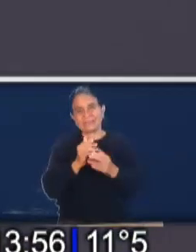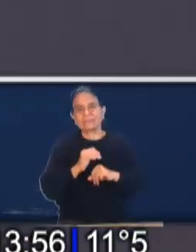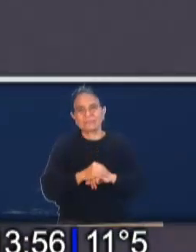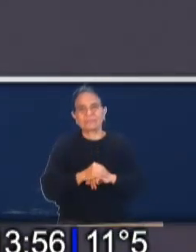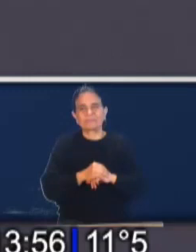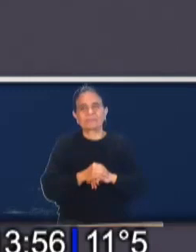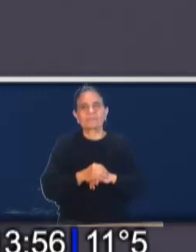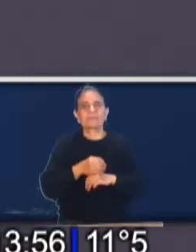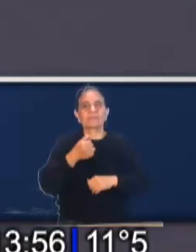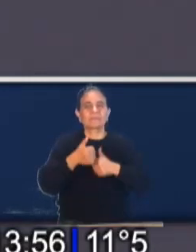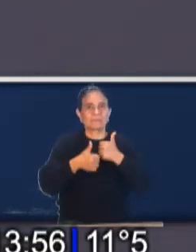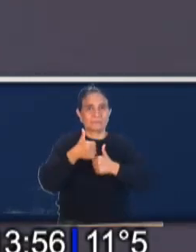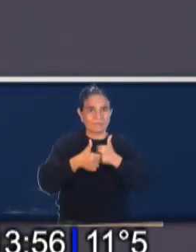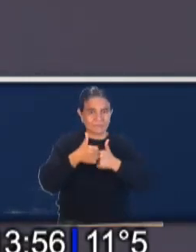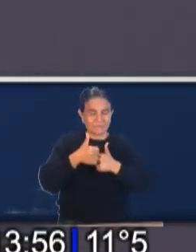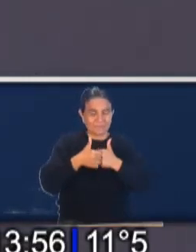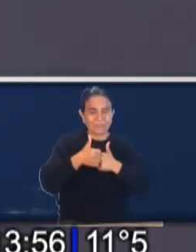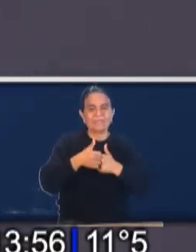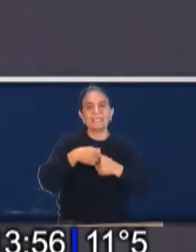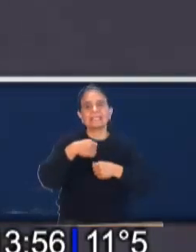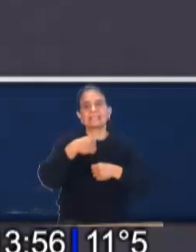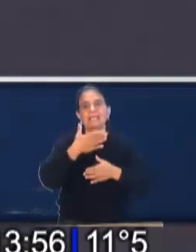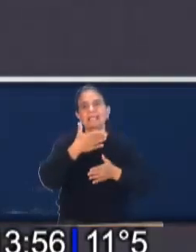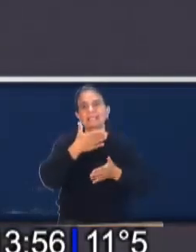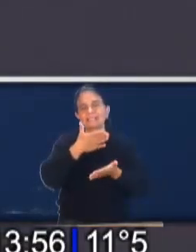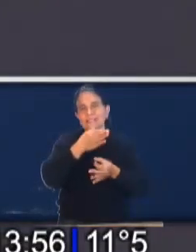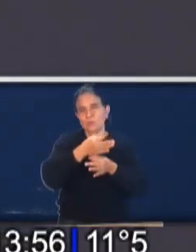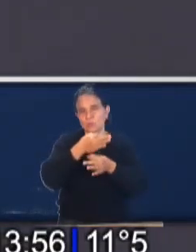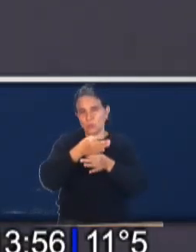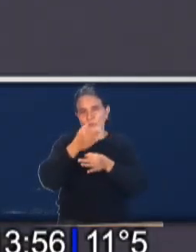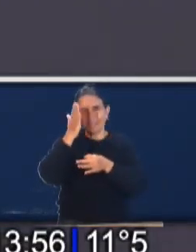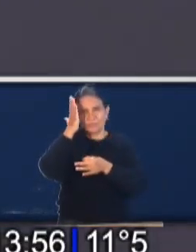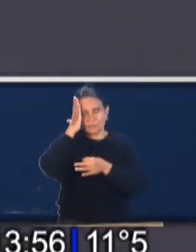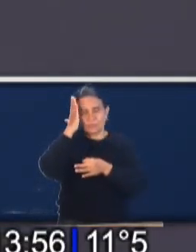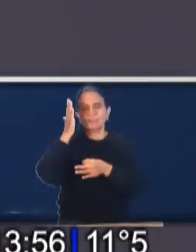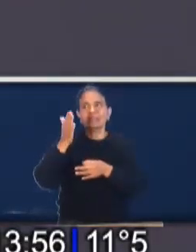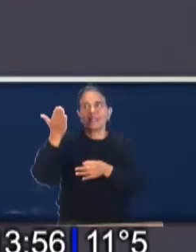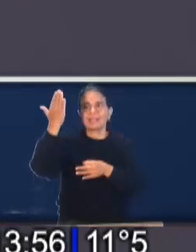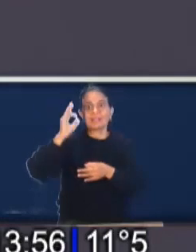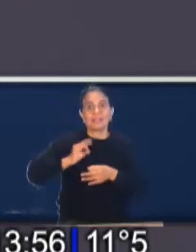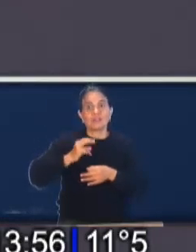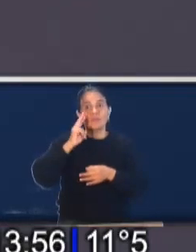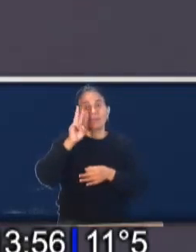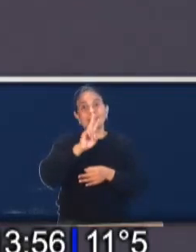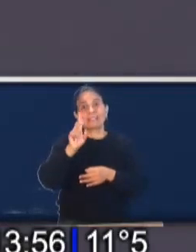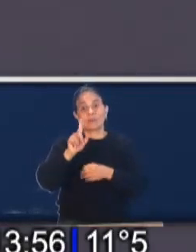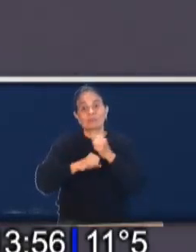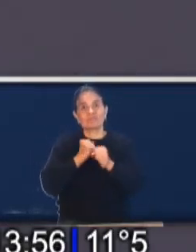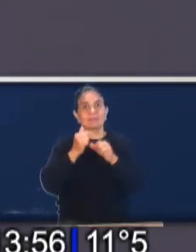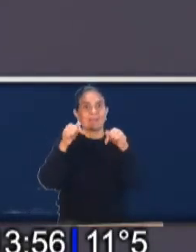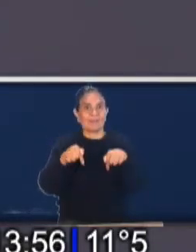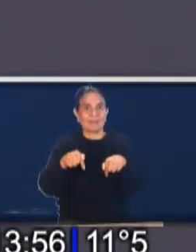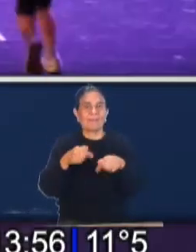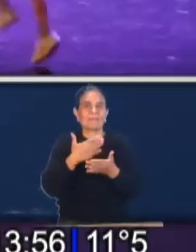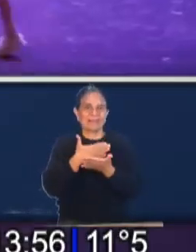una satisfacción poder contar con ellas nuevamente en esta edición. Vienen participando desde el 2021 y en esta oportunidad